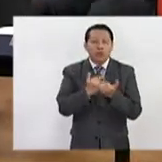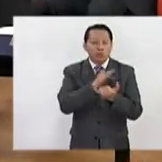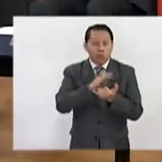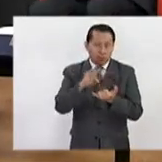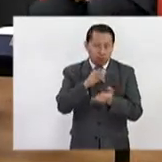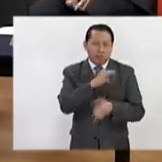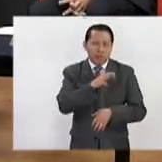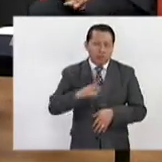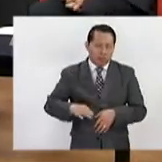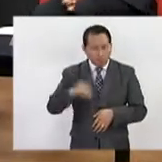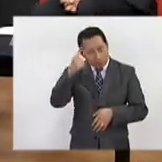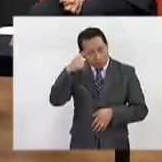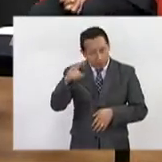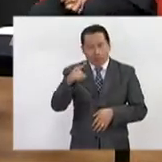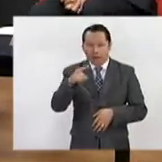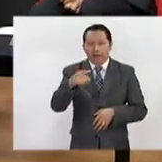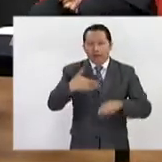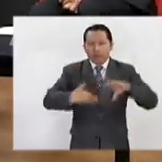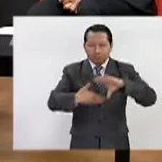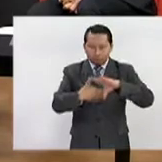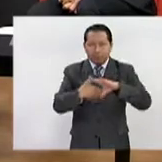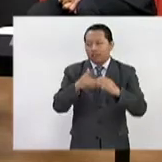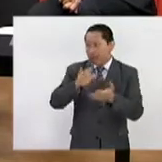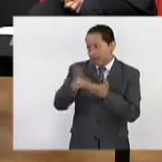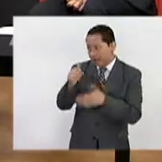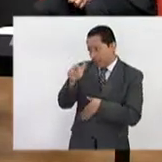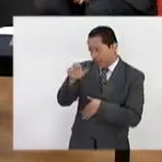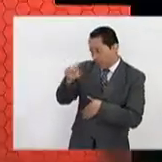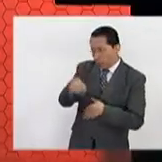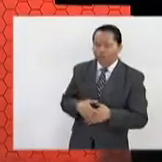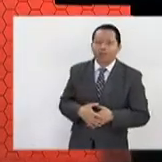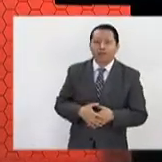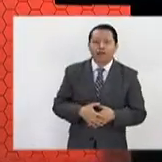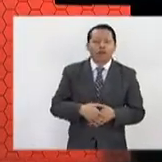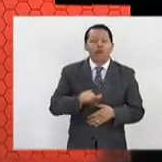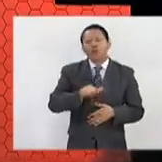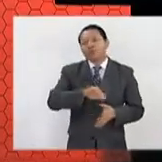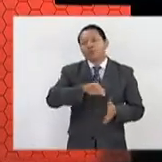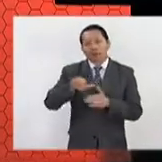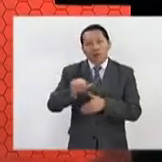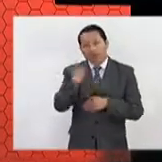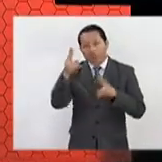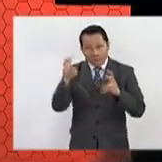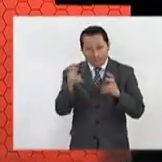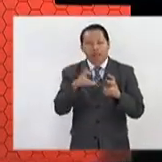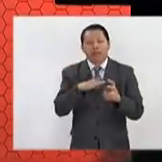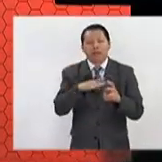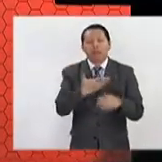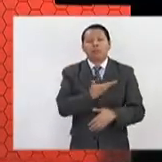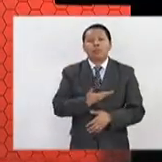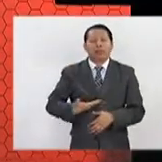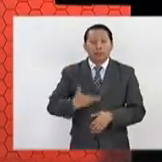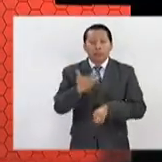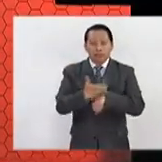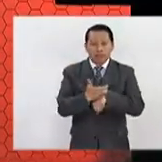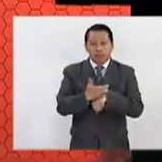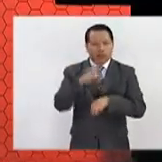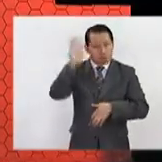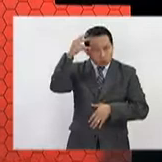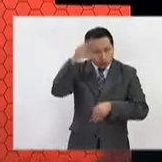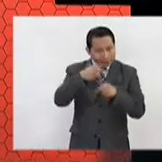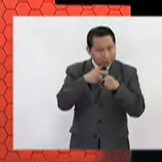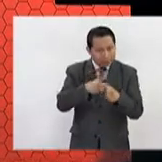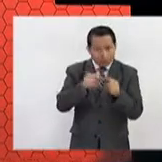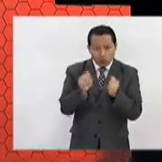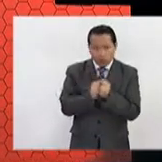la Comisión de los Derechos Humanos de la Ciudad de México. Gracias, Armando. Y en otros asuntos, mientras el presidente de los Estados Unidos, Donald Trump, sigue